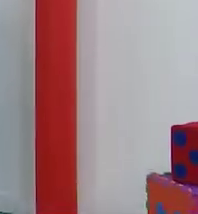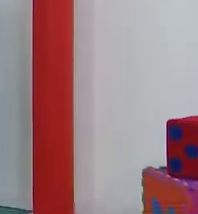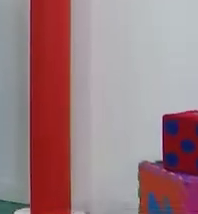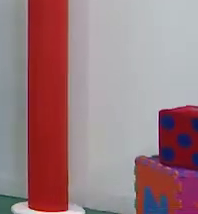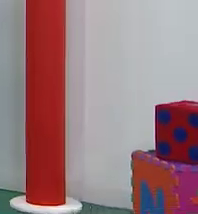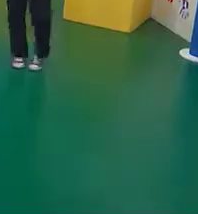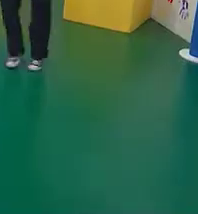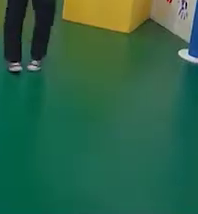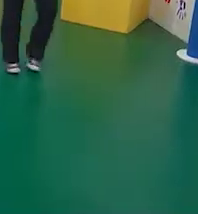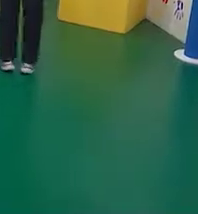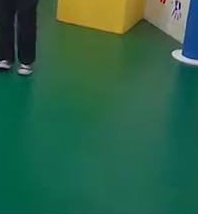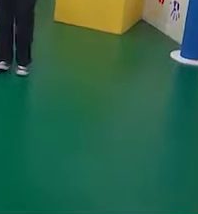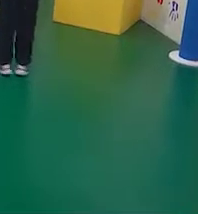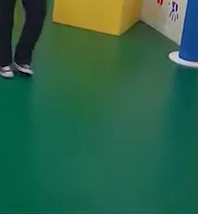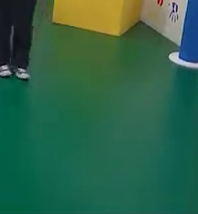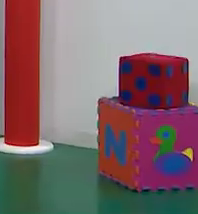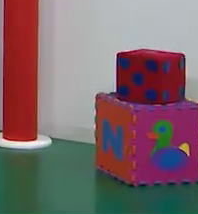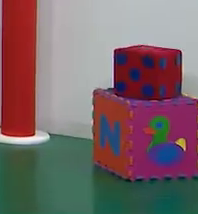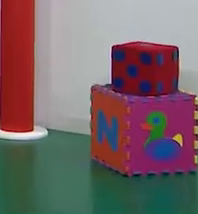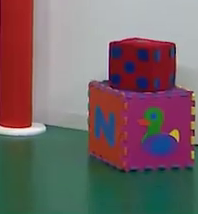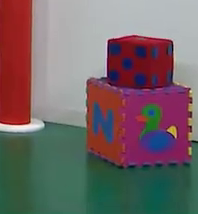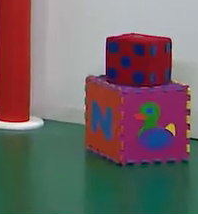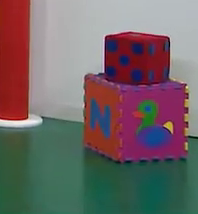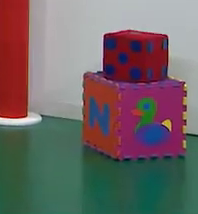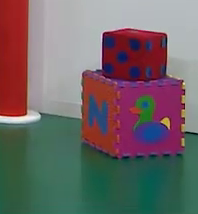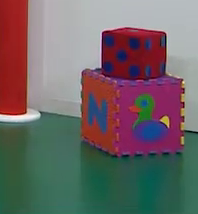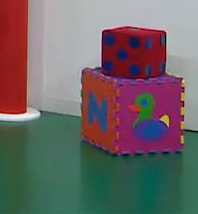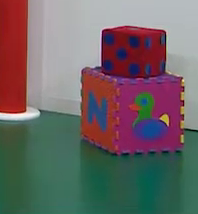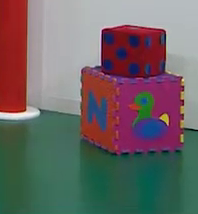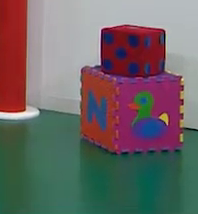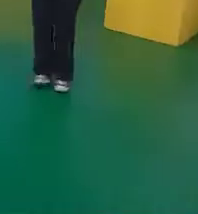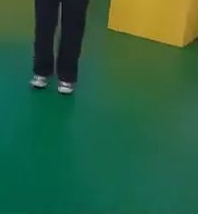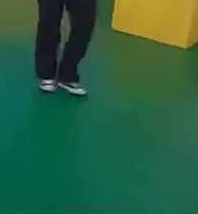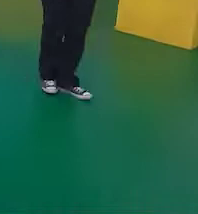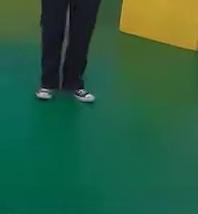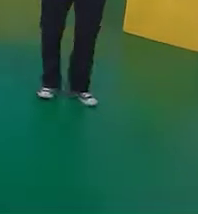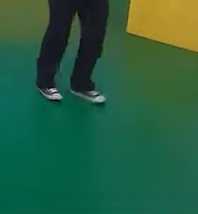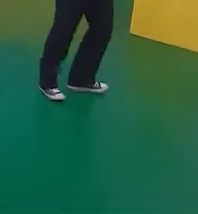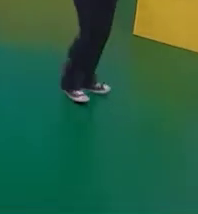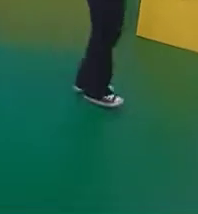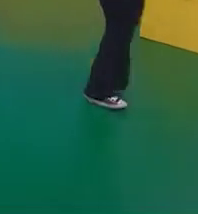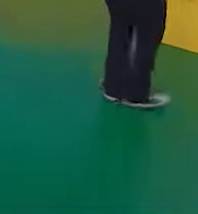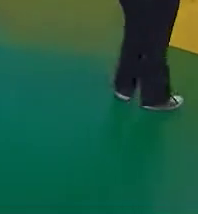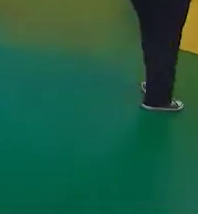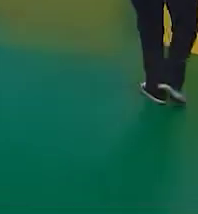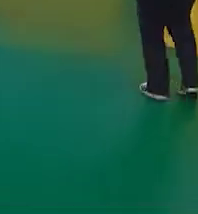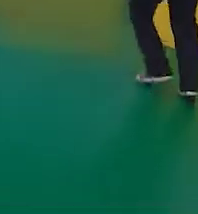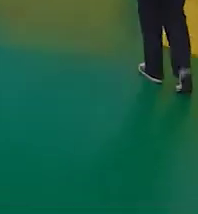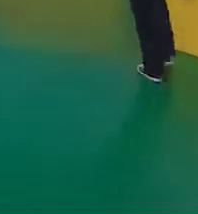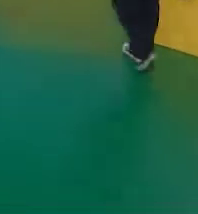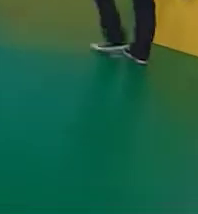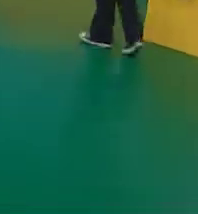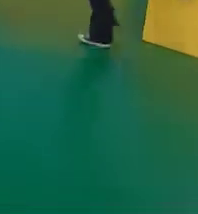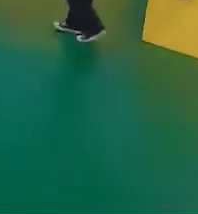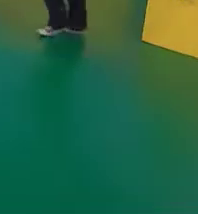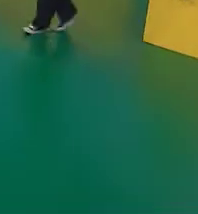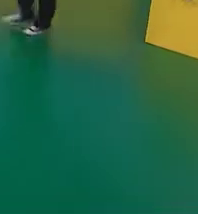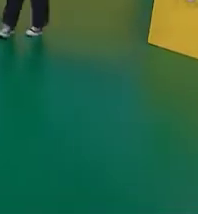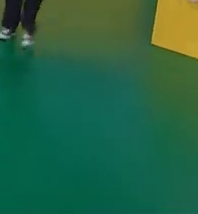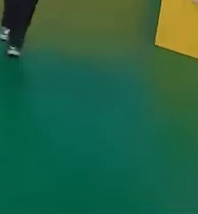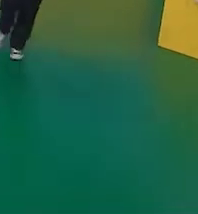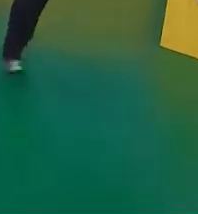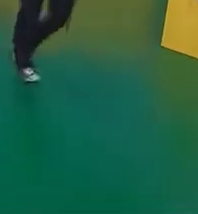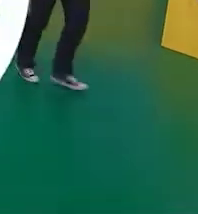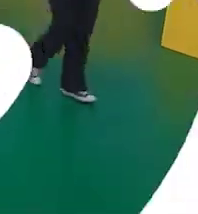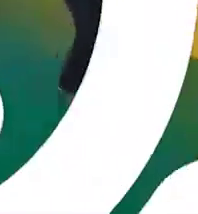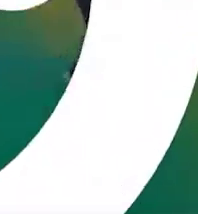¿qué les vas parece? A, sí. Sí, hacemos como marcha. Marcha, ah, caminata. Sí. Caminata como los que salen en la Olimpiada, claro. ¡Ay, yo ese quiero es ganar buen